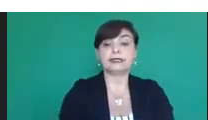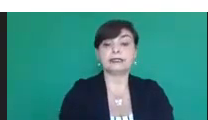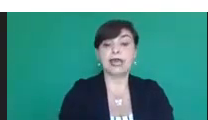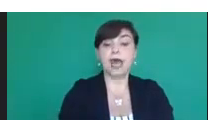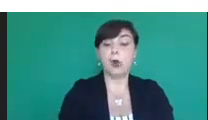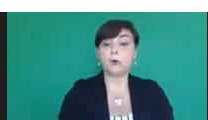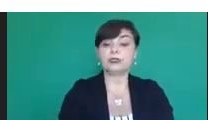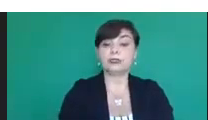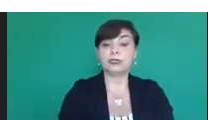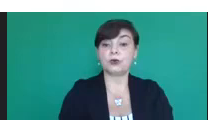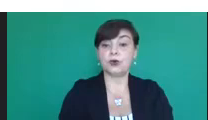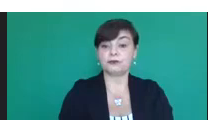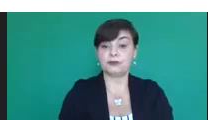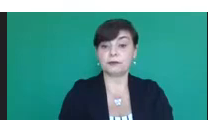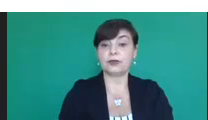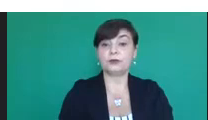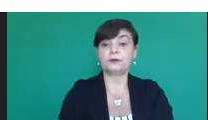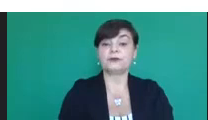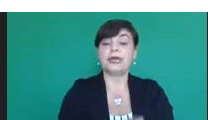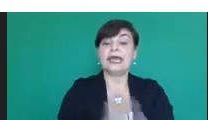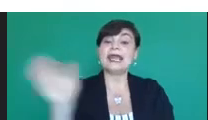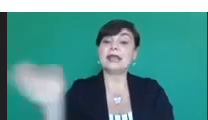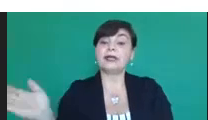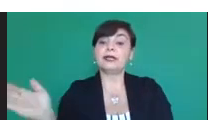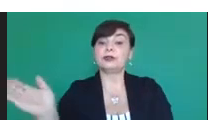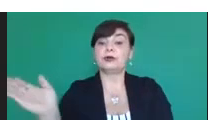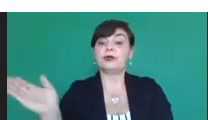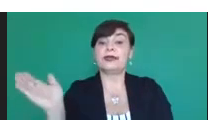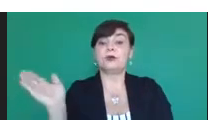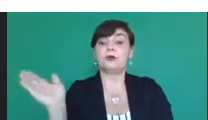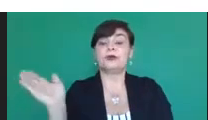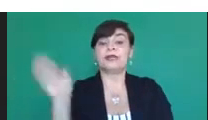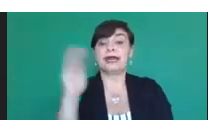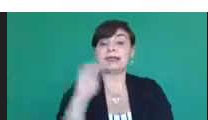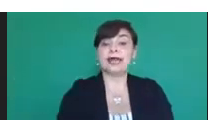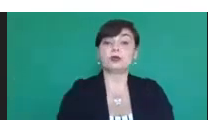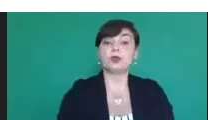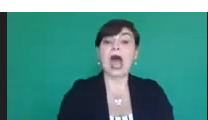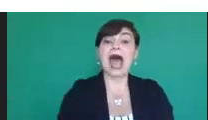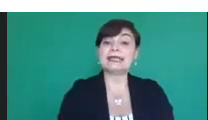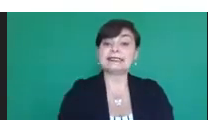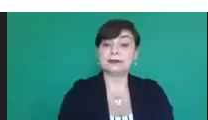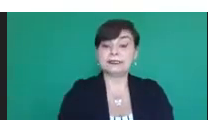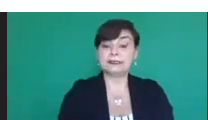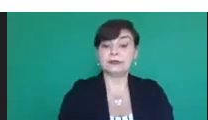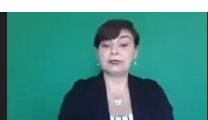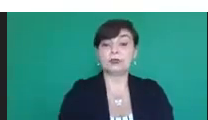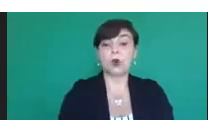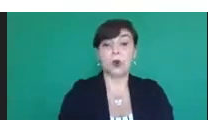sea un positivo confirmado, el laboratorio le comunica tanto al establecimiento como a la